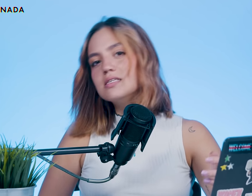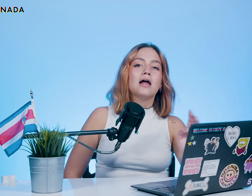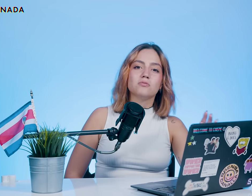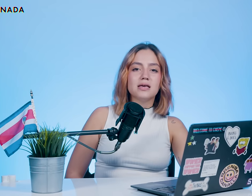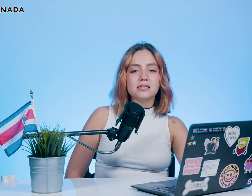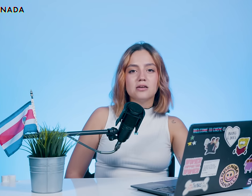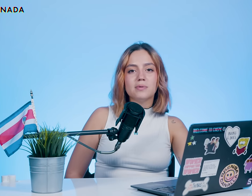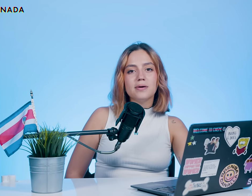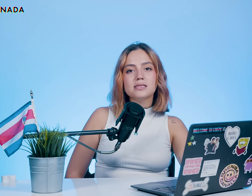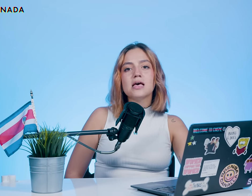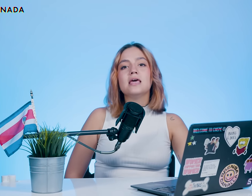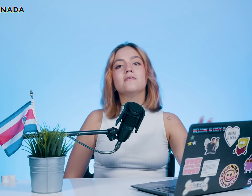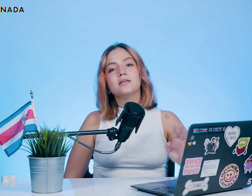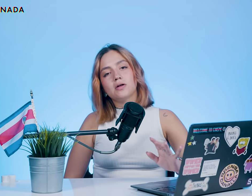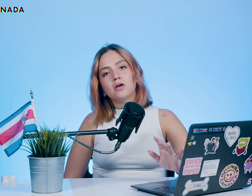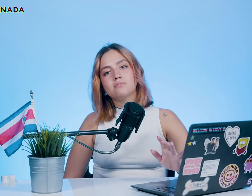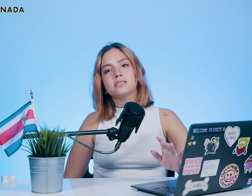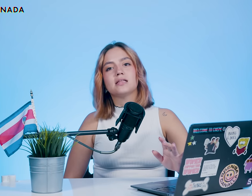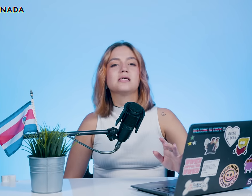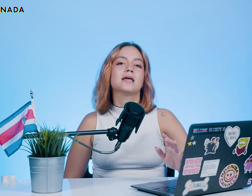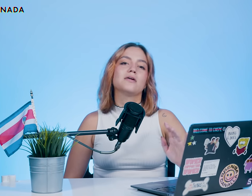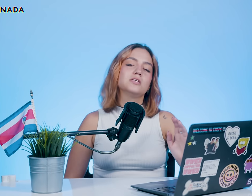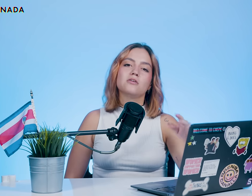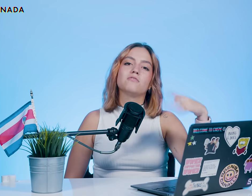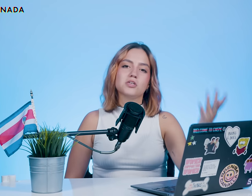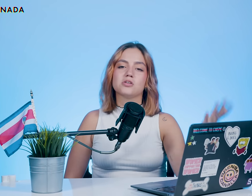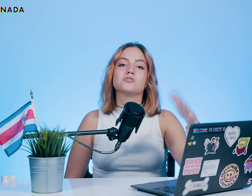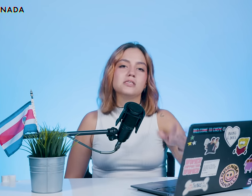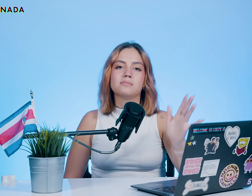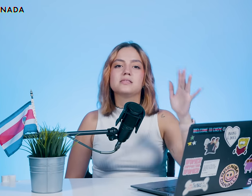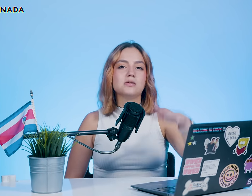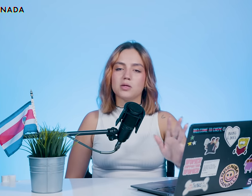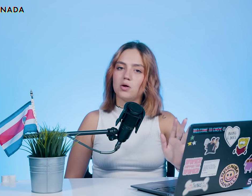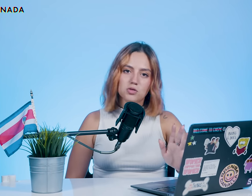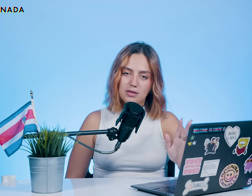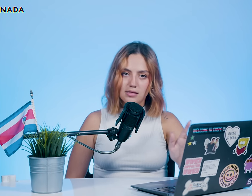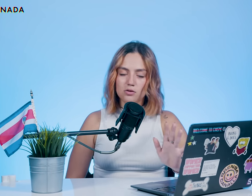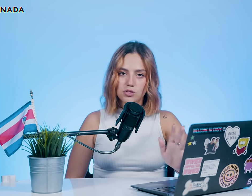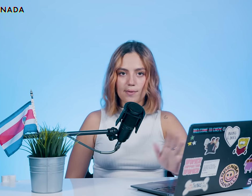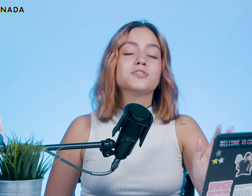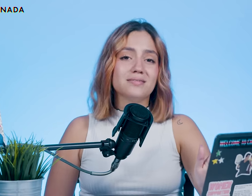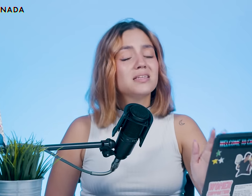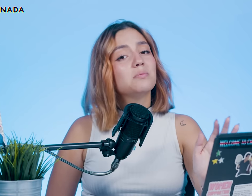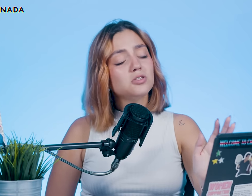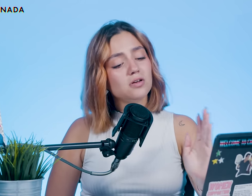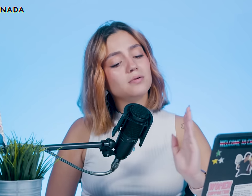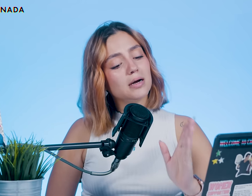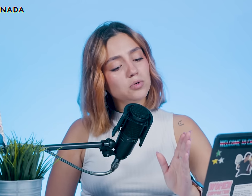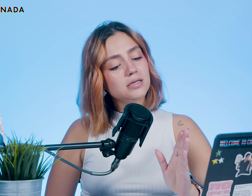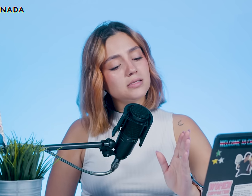tres dosis a los meses de los bebés y 24 años más tarde se agregaron ya los refuerzos a los 15 meses y 4 años de edad inclusive o sea